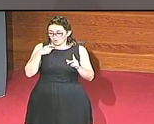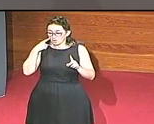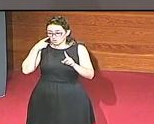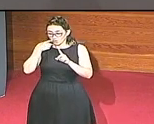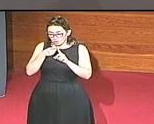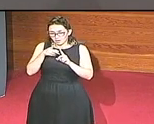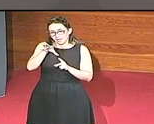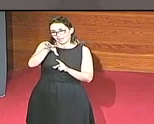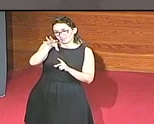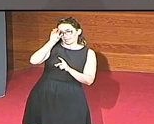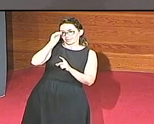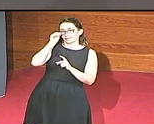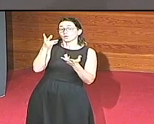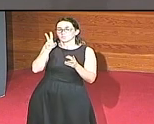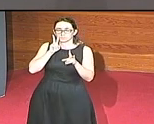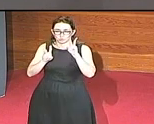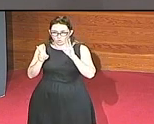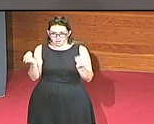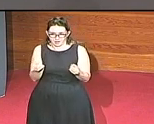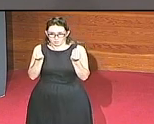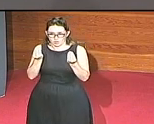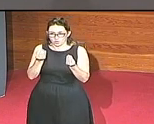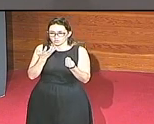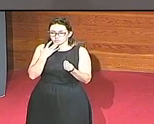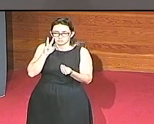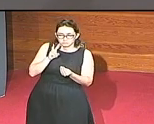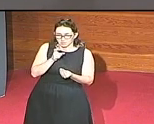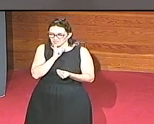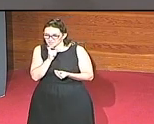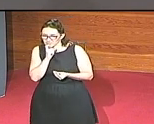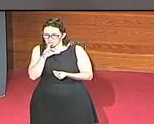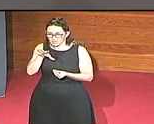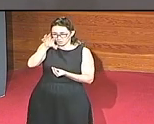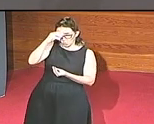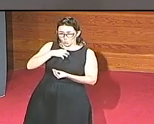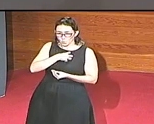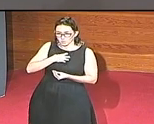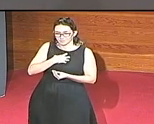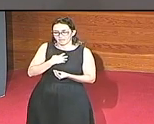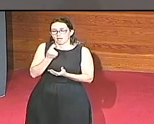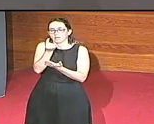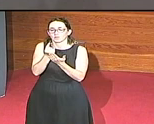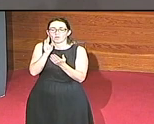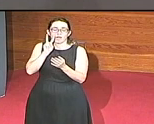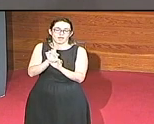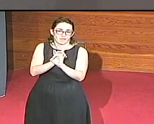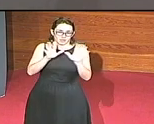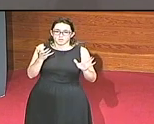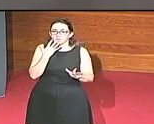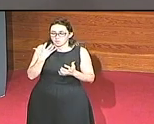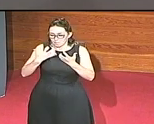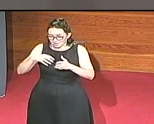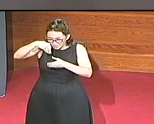al ojo o son difíciles de explicar es decir si tienes que explicar cómo es el interior de una máquina o cómo funciona